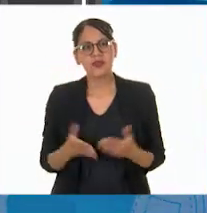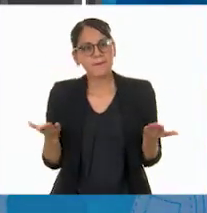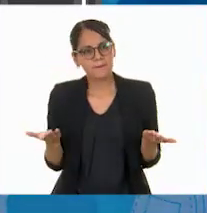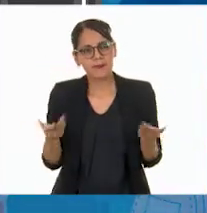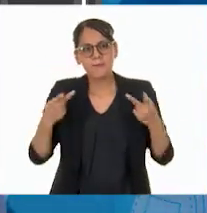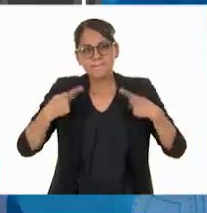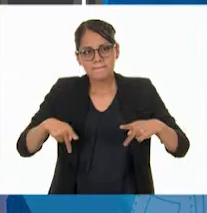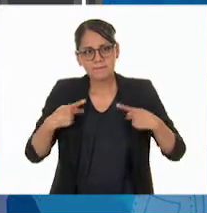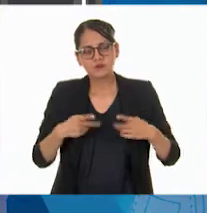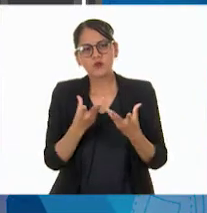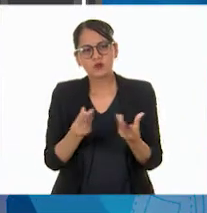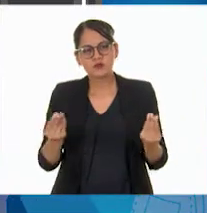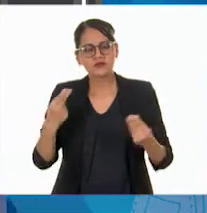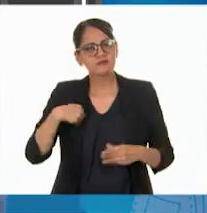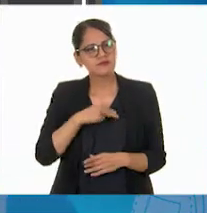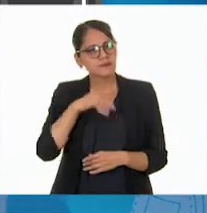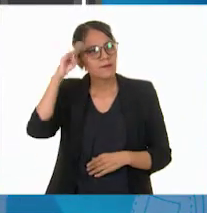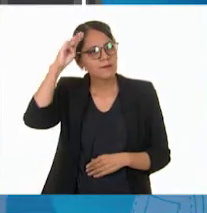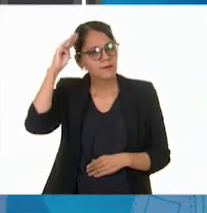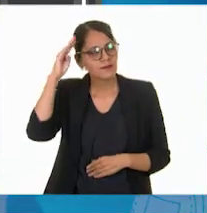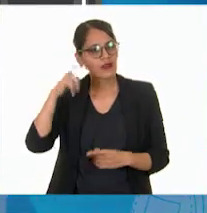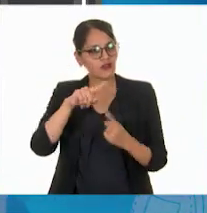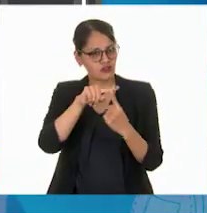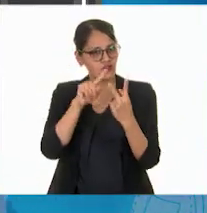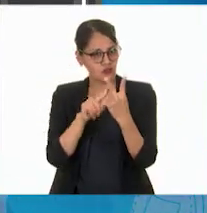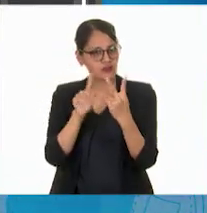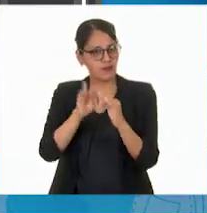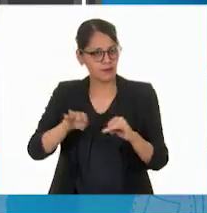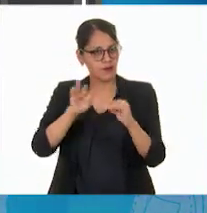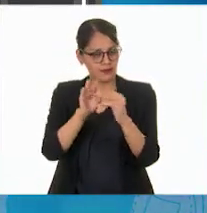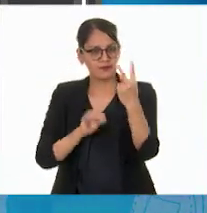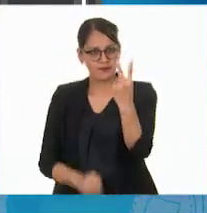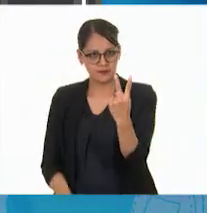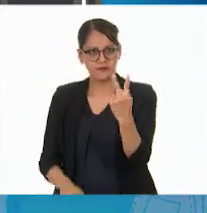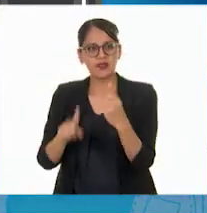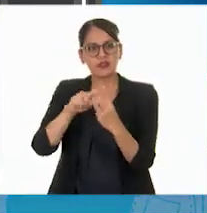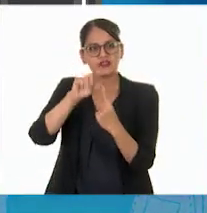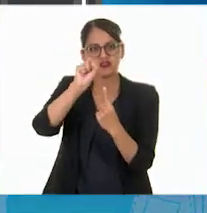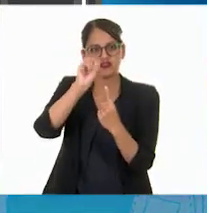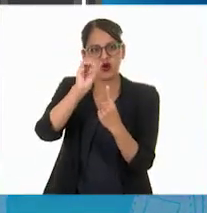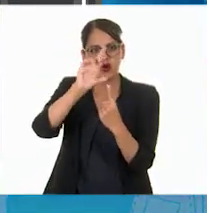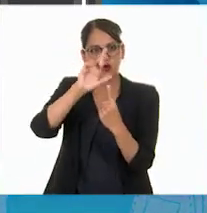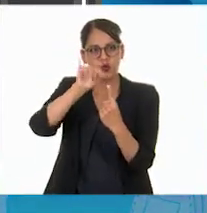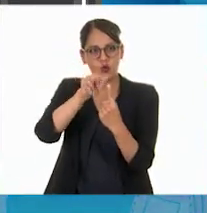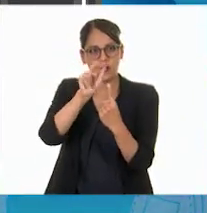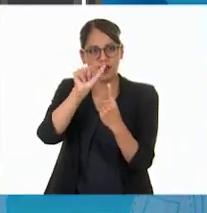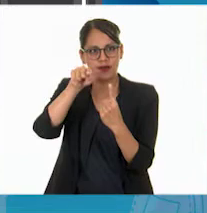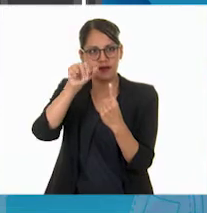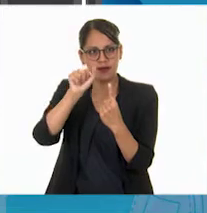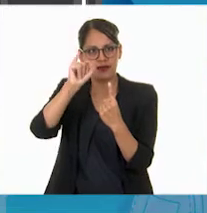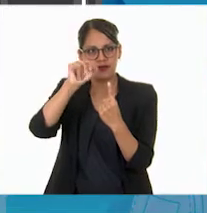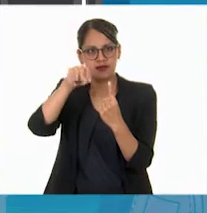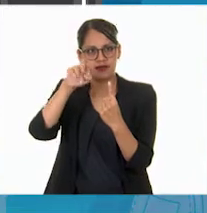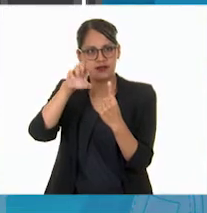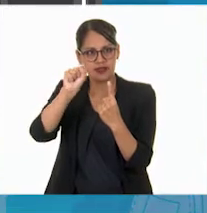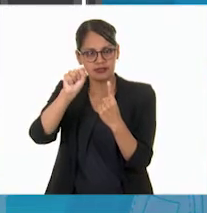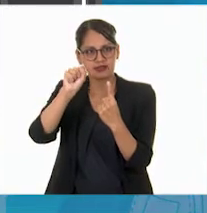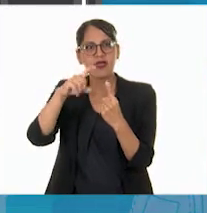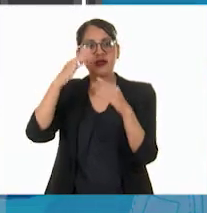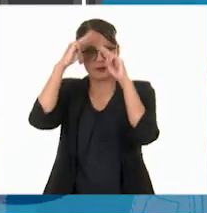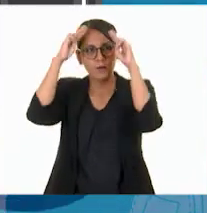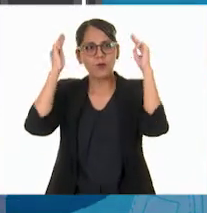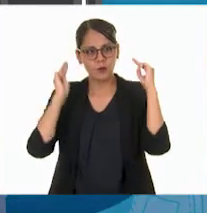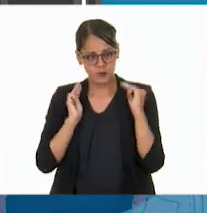muchas personas debemos mencionar a 2 muy importantes. Sor Juana Inés de la Cruz, una monja y